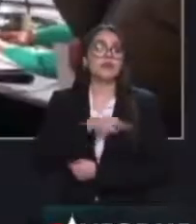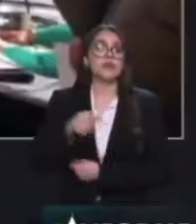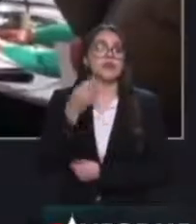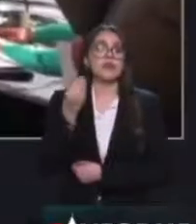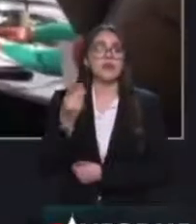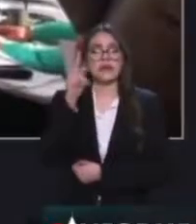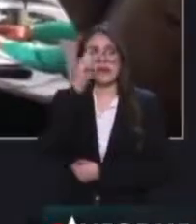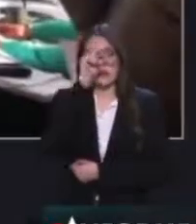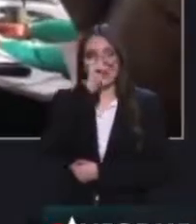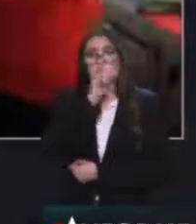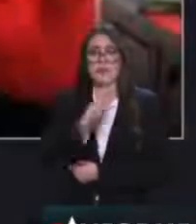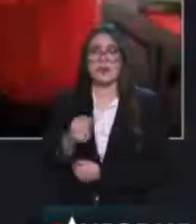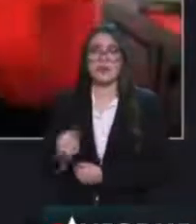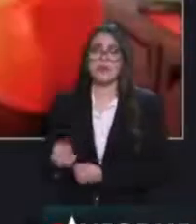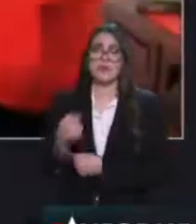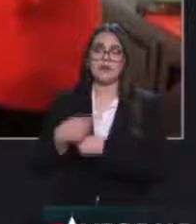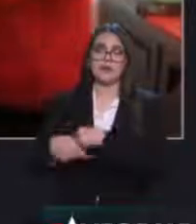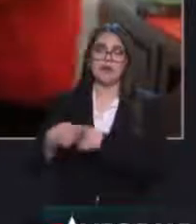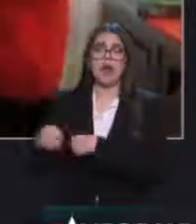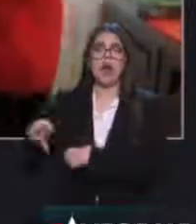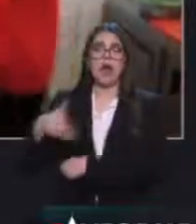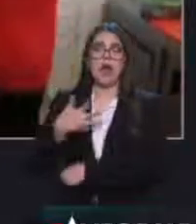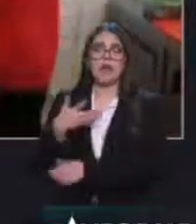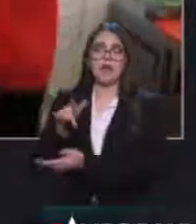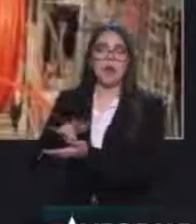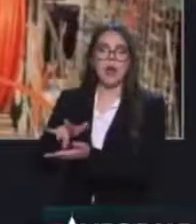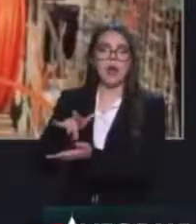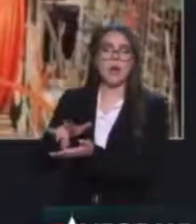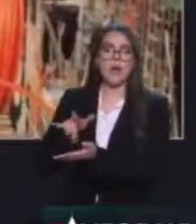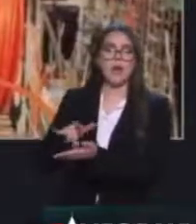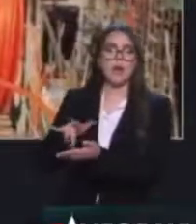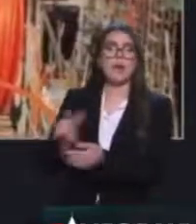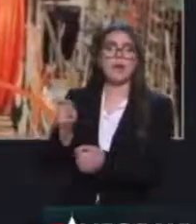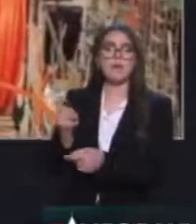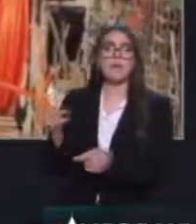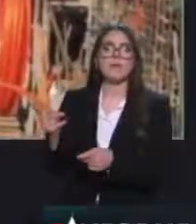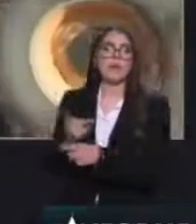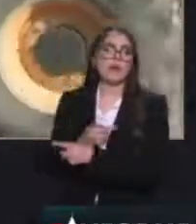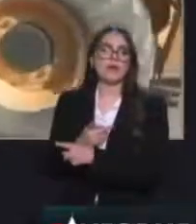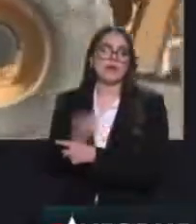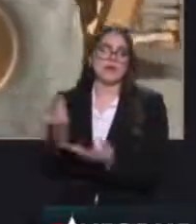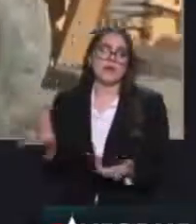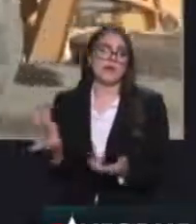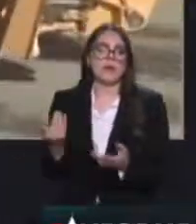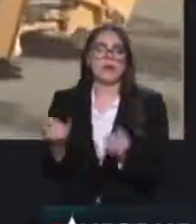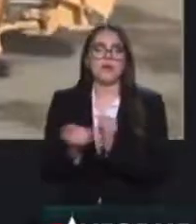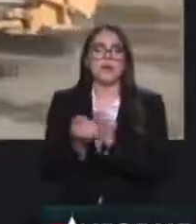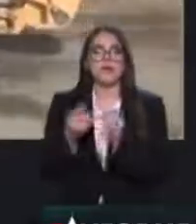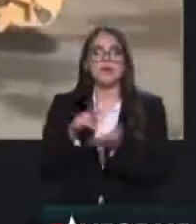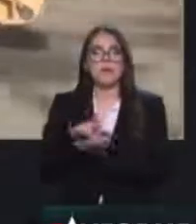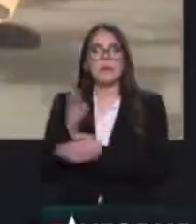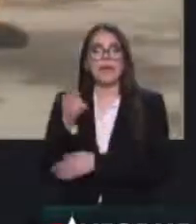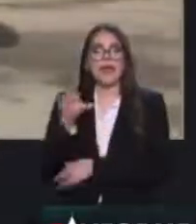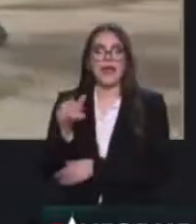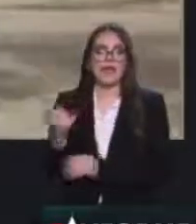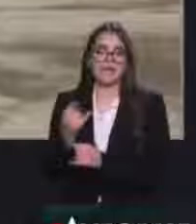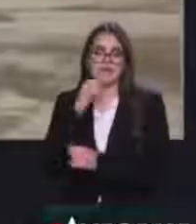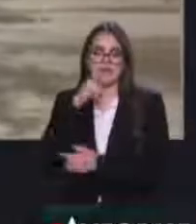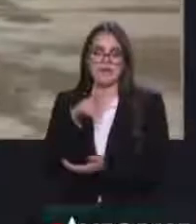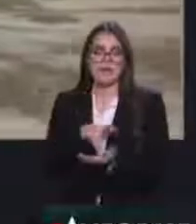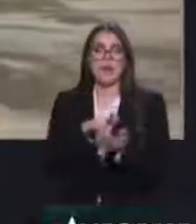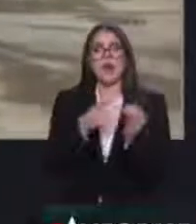más vulnerable, por cierto, cuenta con apoyo económico en el marco de una situación mundialmente extraordinaria. De igual forma, mencionó